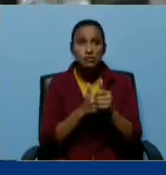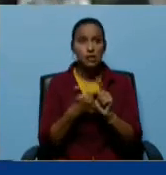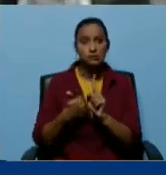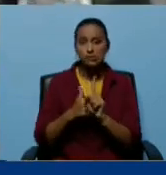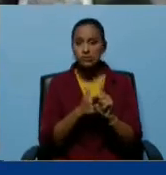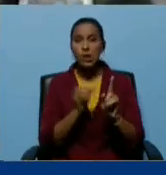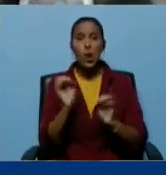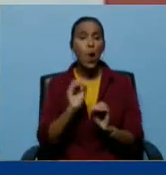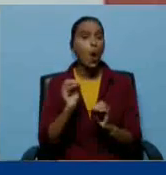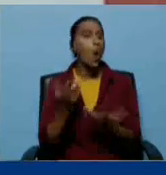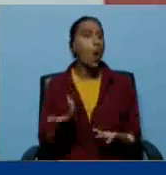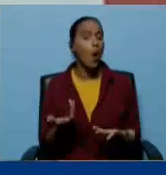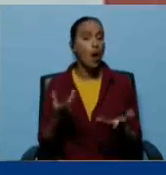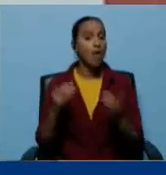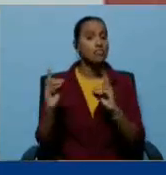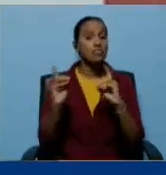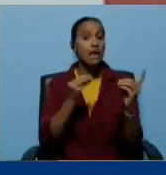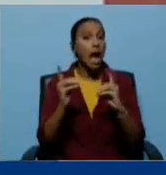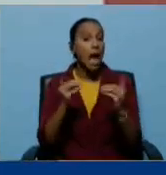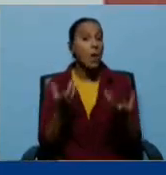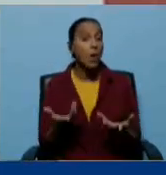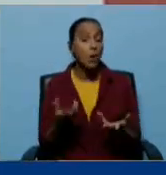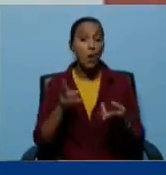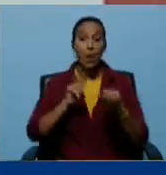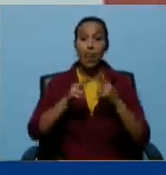o el diálogo, la paz.